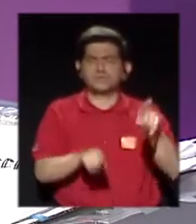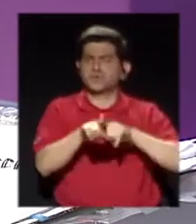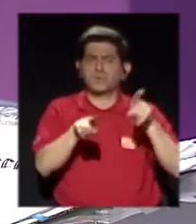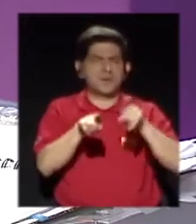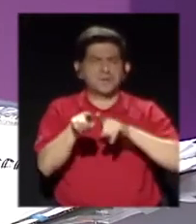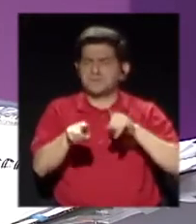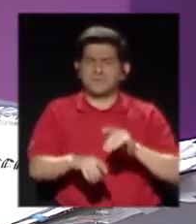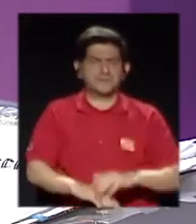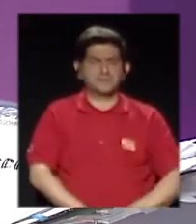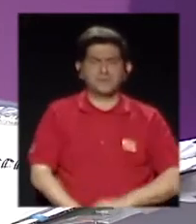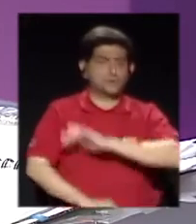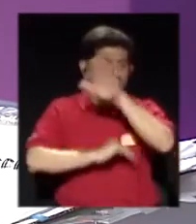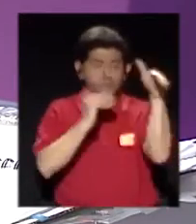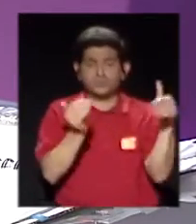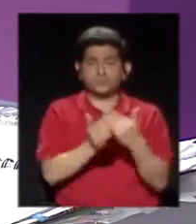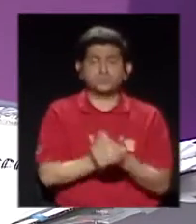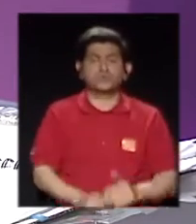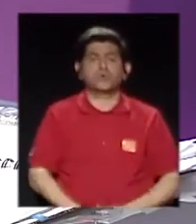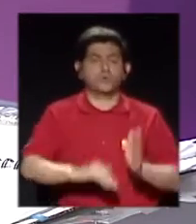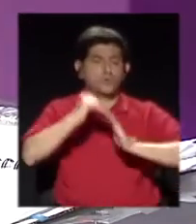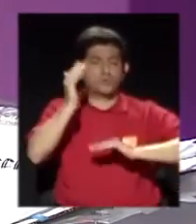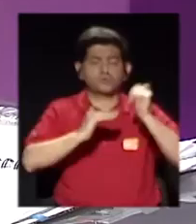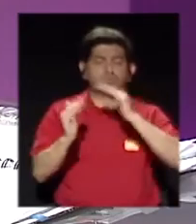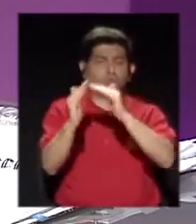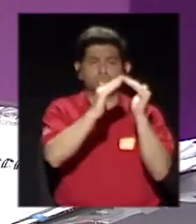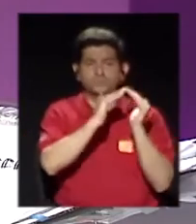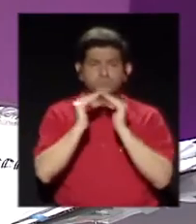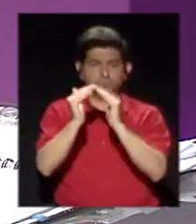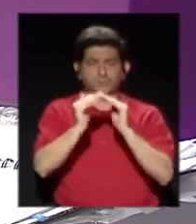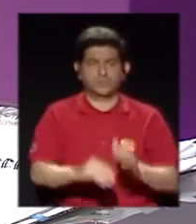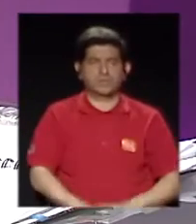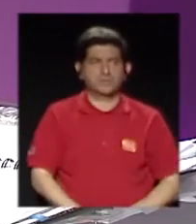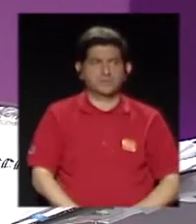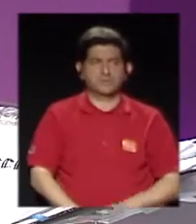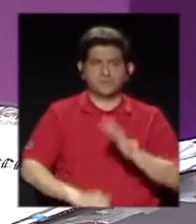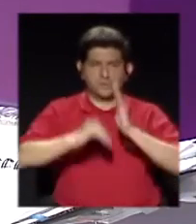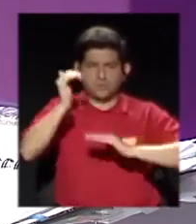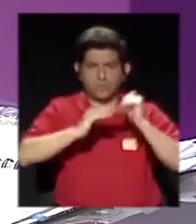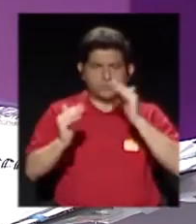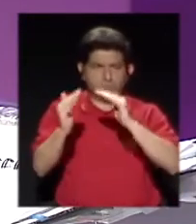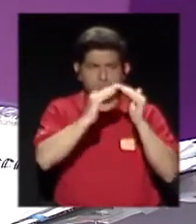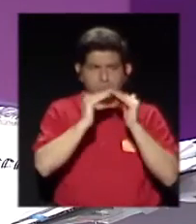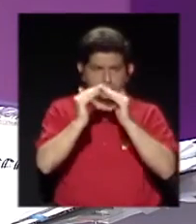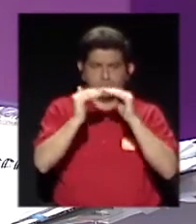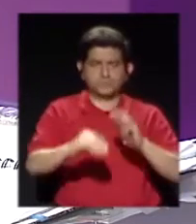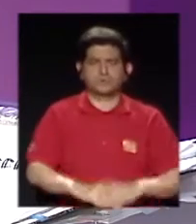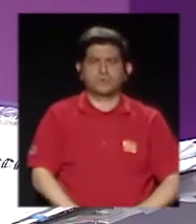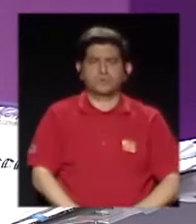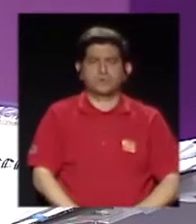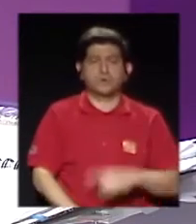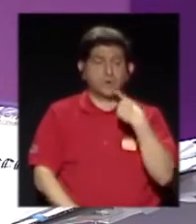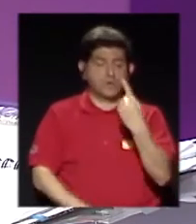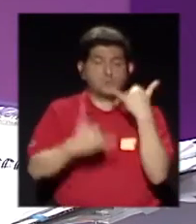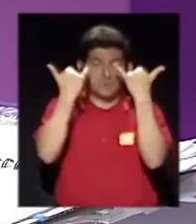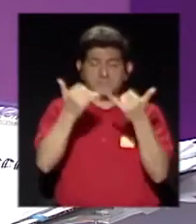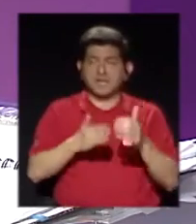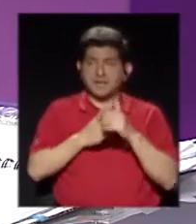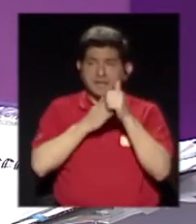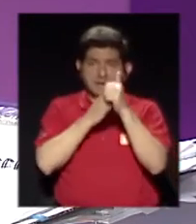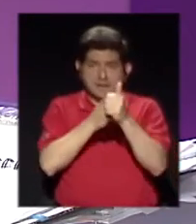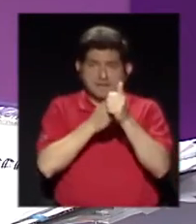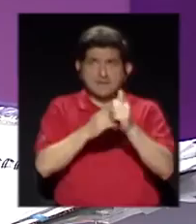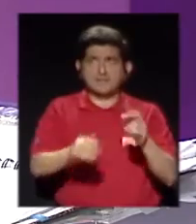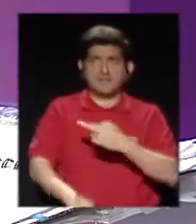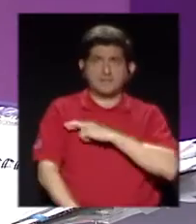considerarnos todos construyendo comunidad construyendo comunidad y como bien lo han dicho los líderes religiosos